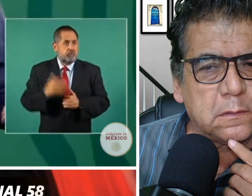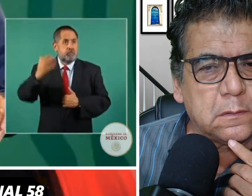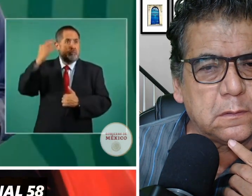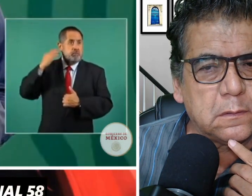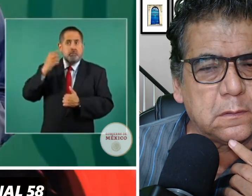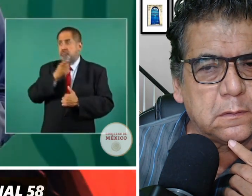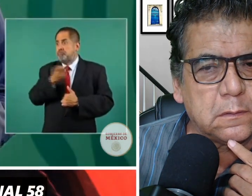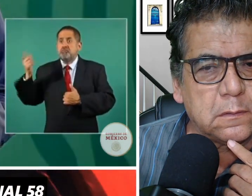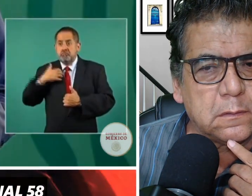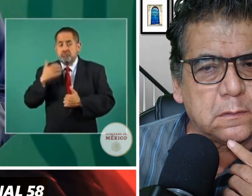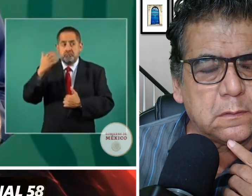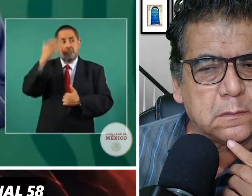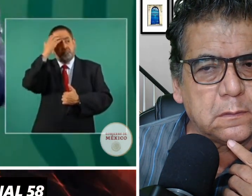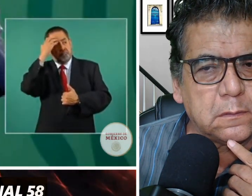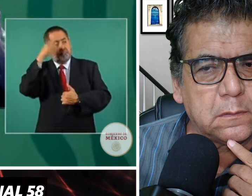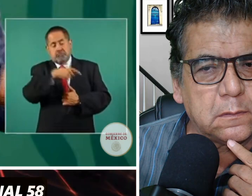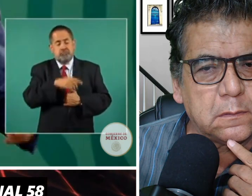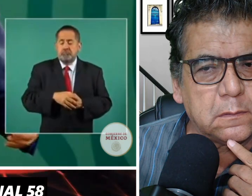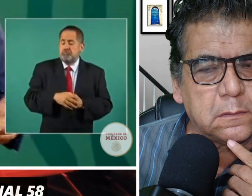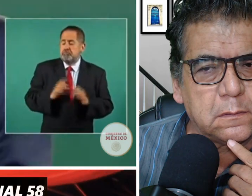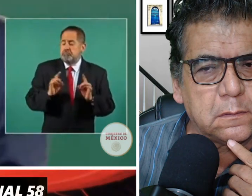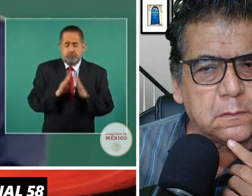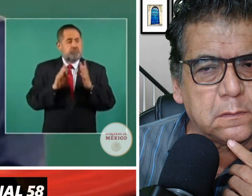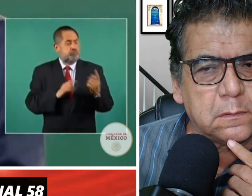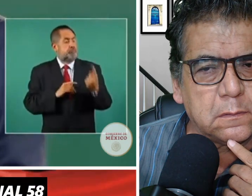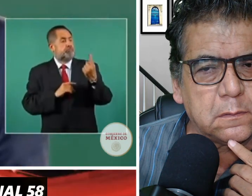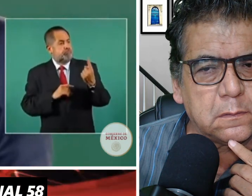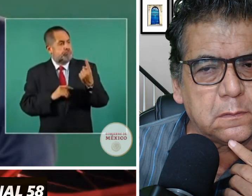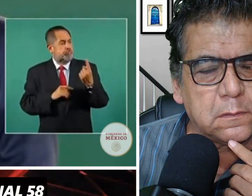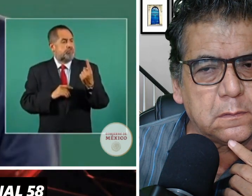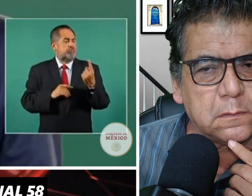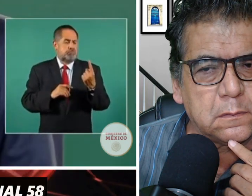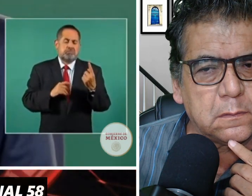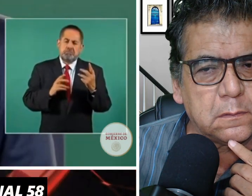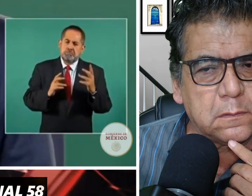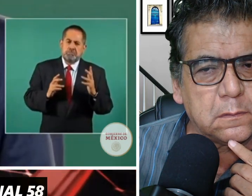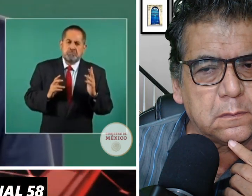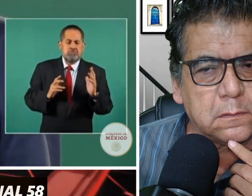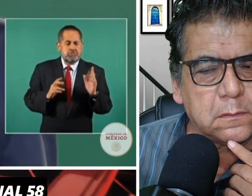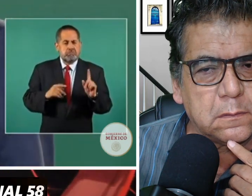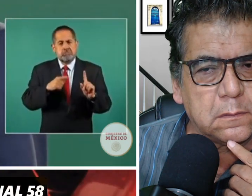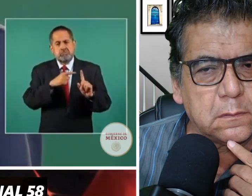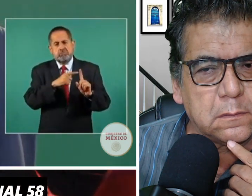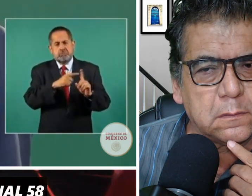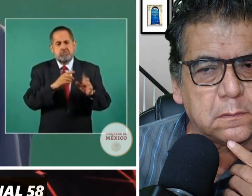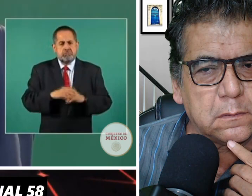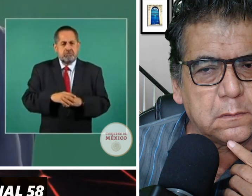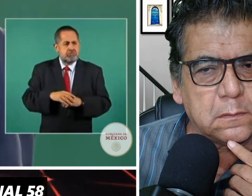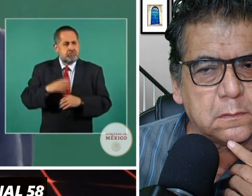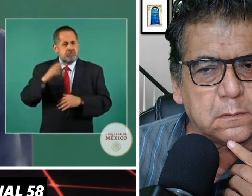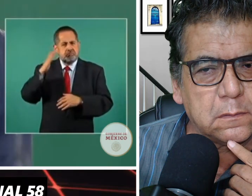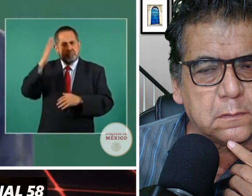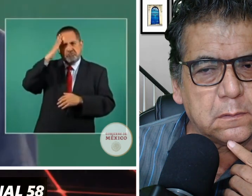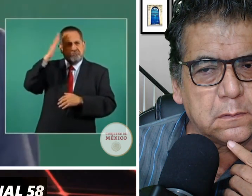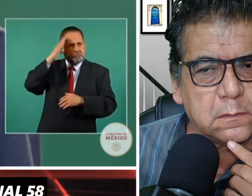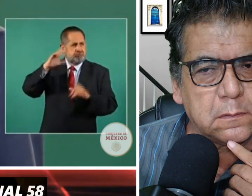conocido. De repente llega a ser dirigente